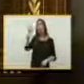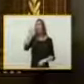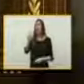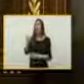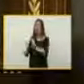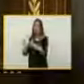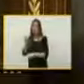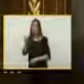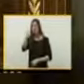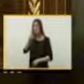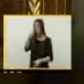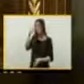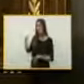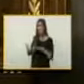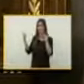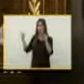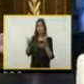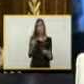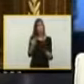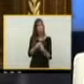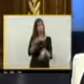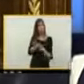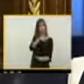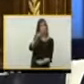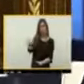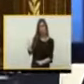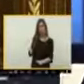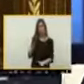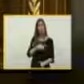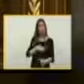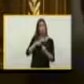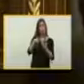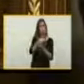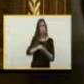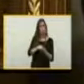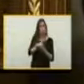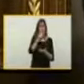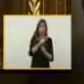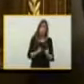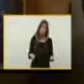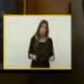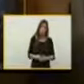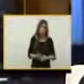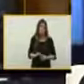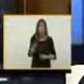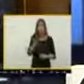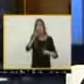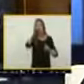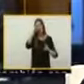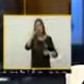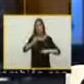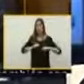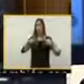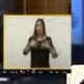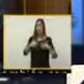llega a quedar por diante del Partido Socialista, PSOE... Hubiera habido gobierno de gran coalición,